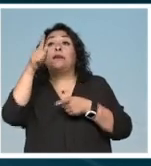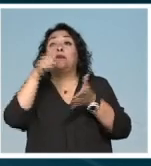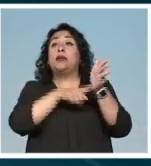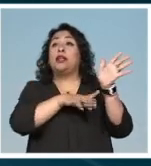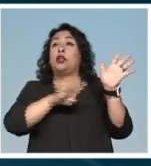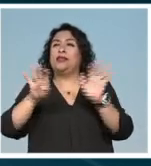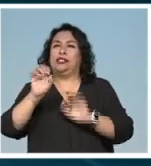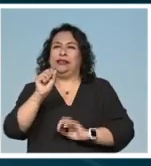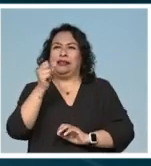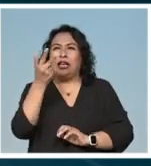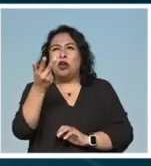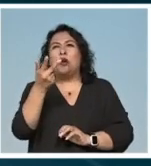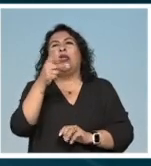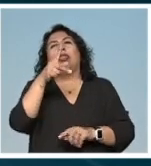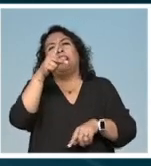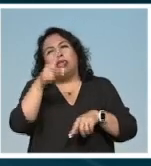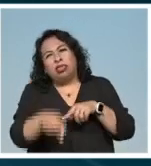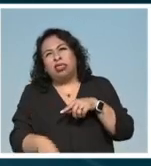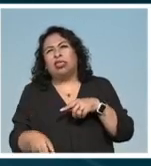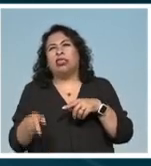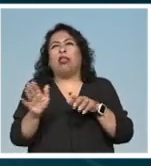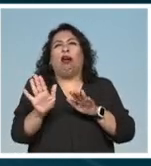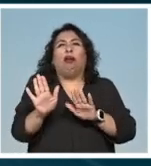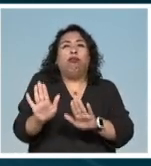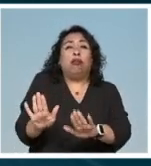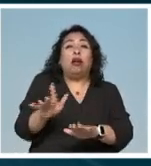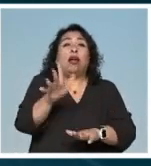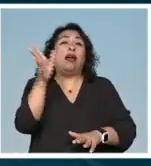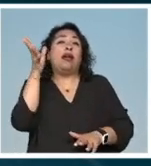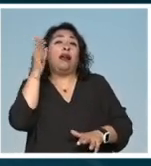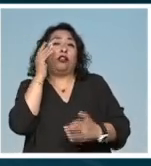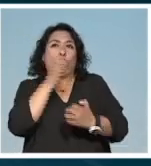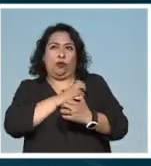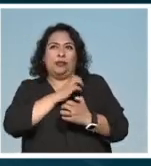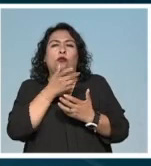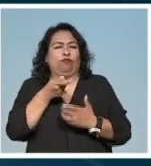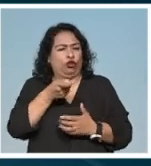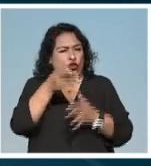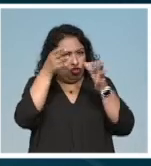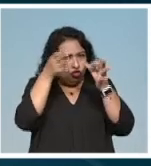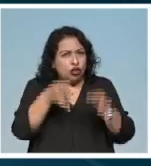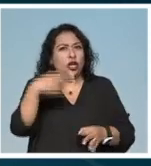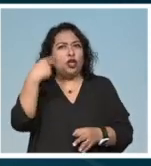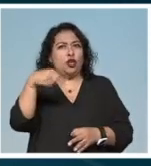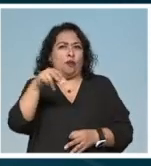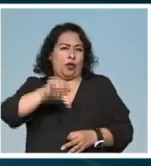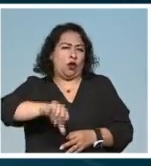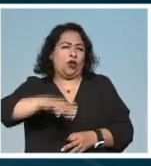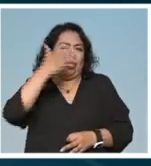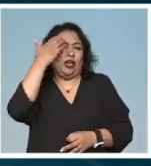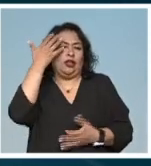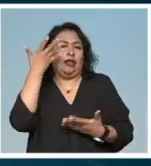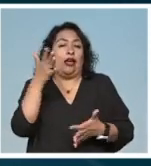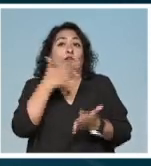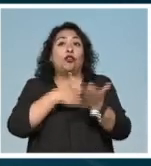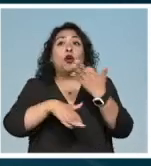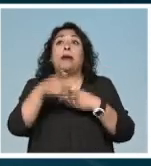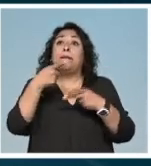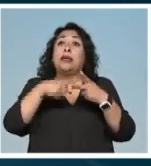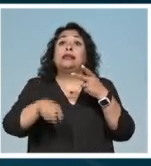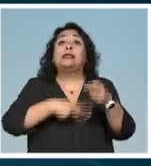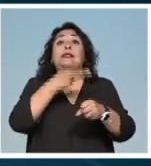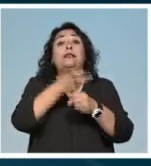varios periodos de ausencia e inactividad, Radio Educación, ya con el nombre con el que todos la conocemos, inició una segunda